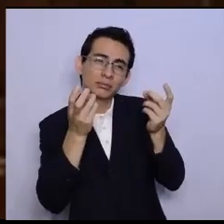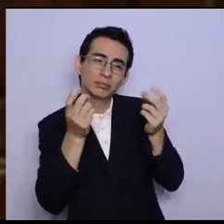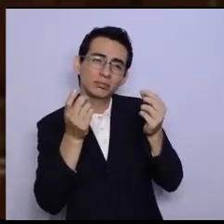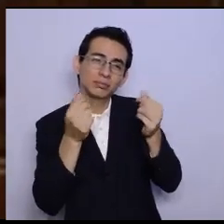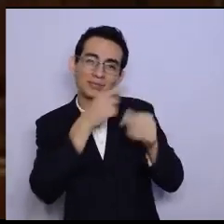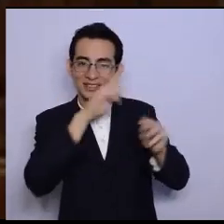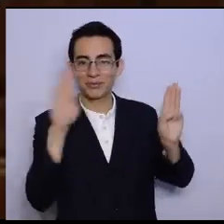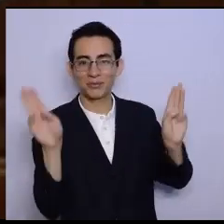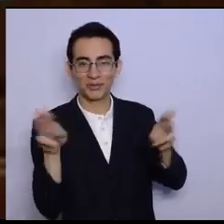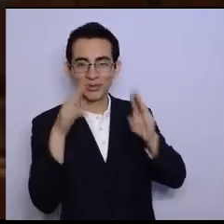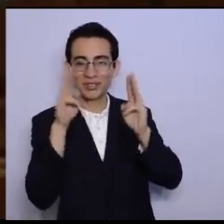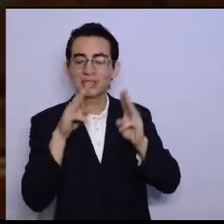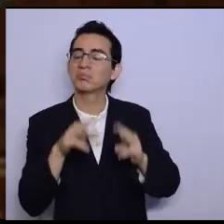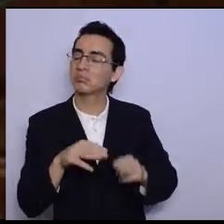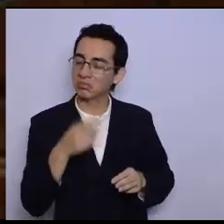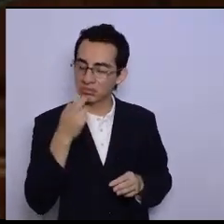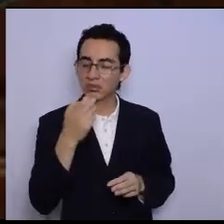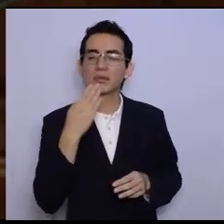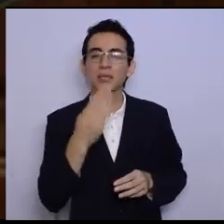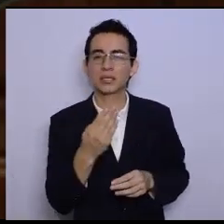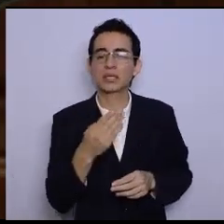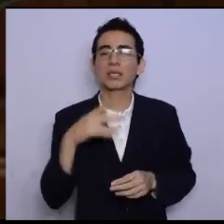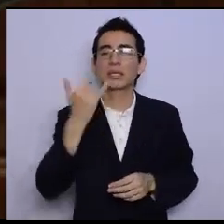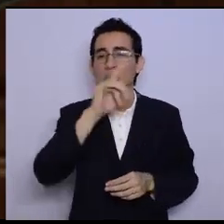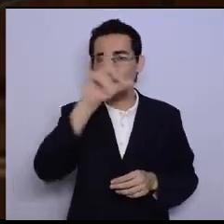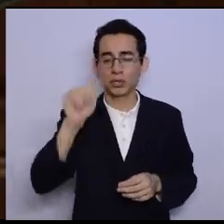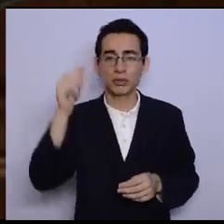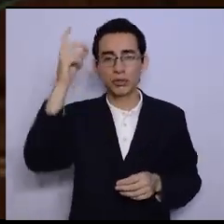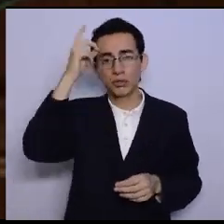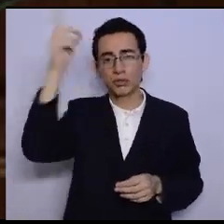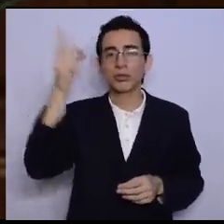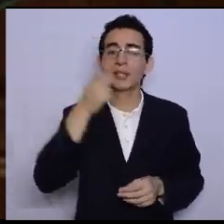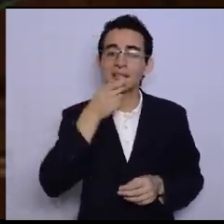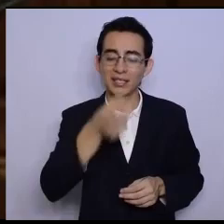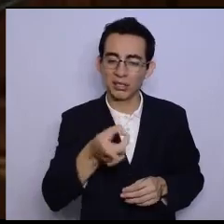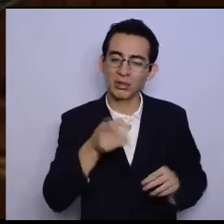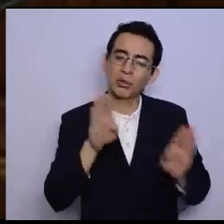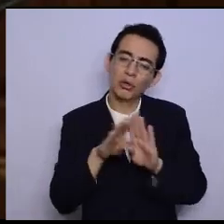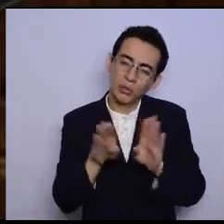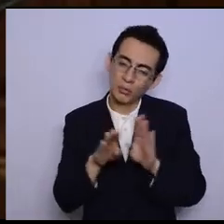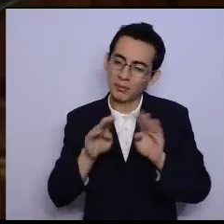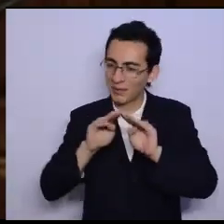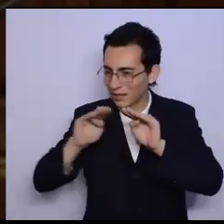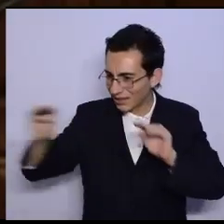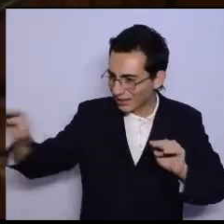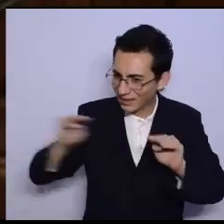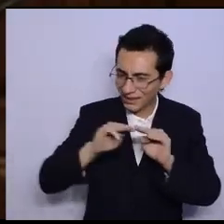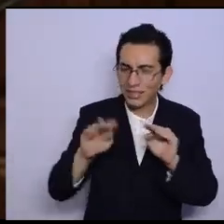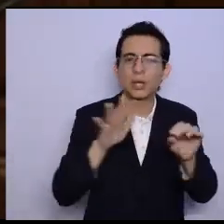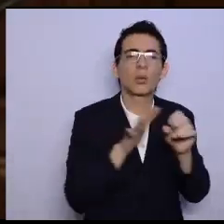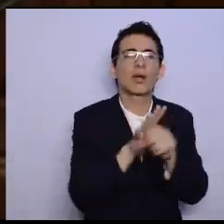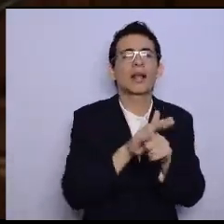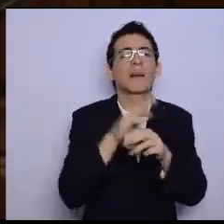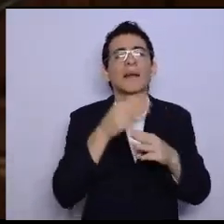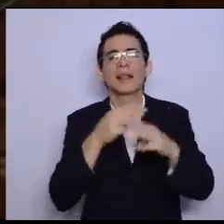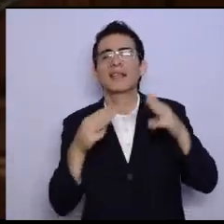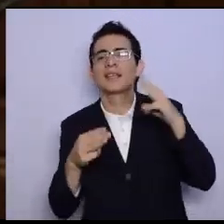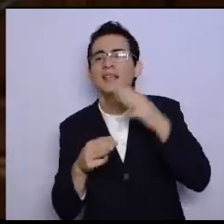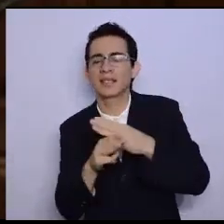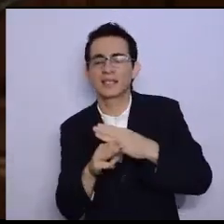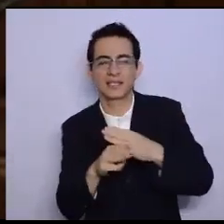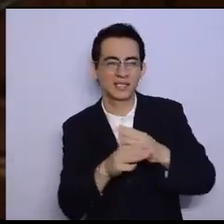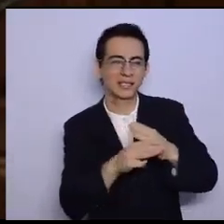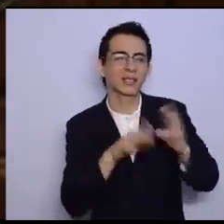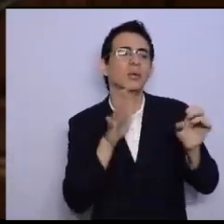Sinaí. Y Dios le dijo cómo debía hacer el tabernáculo, las medidas, los materiales, todos